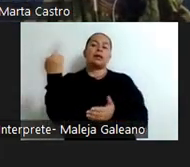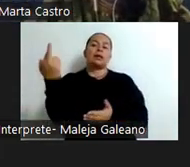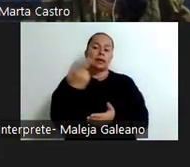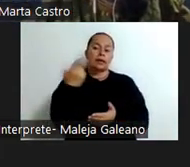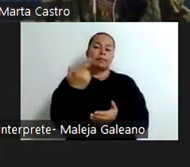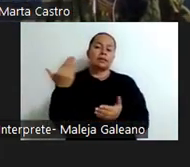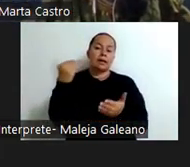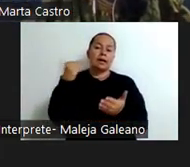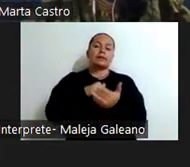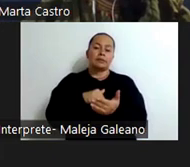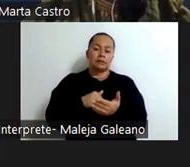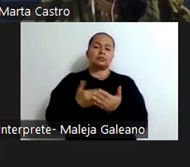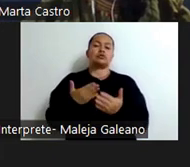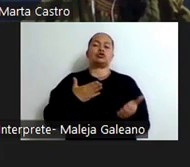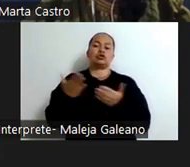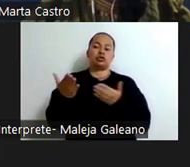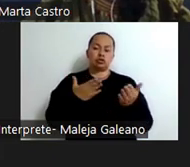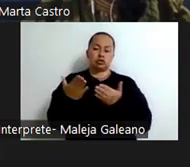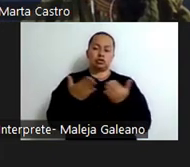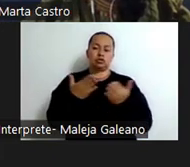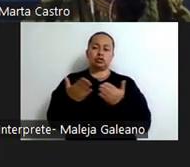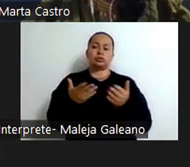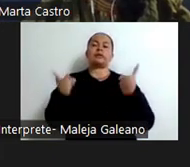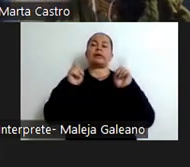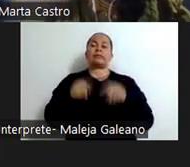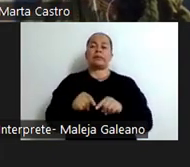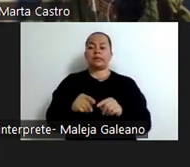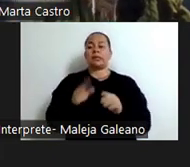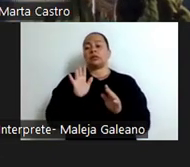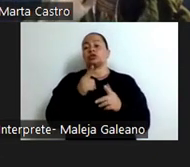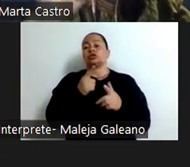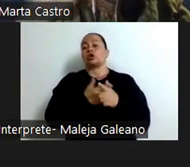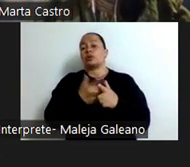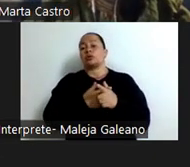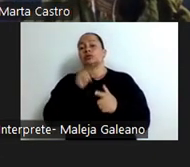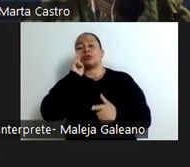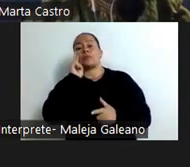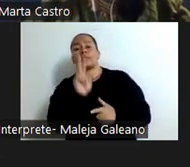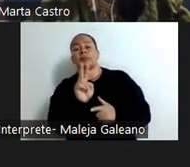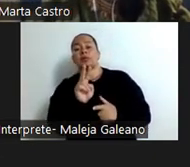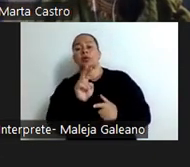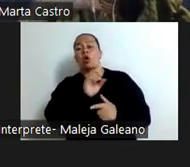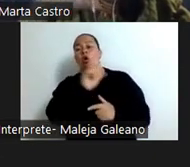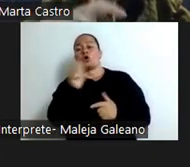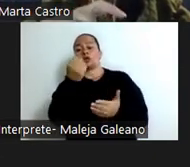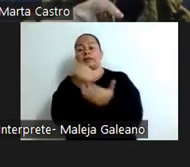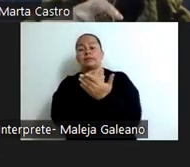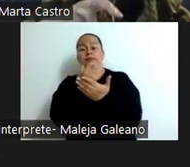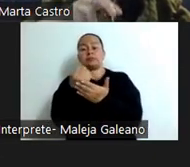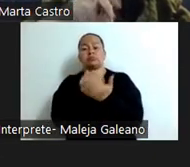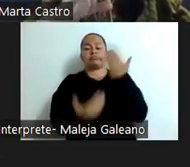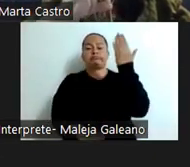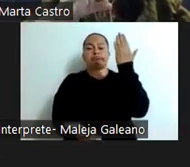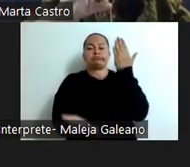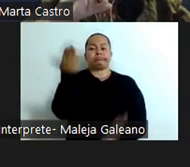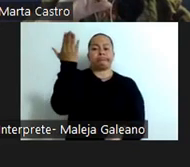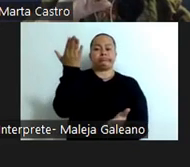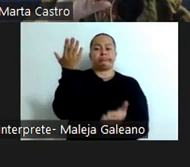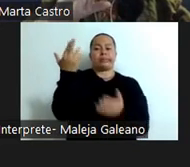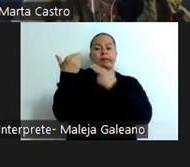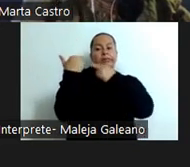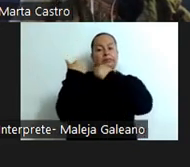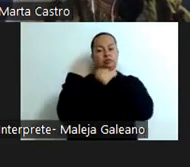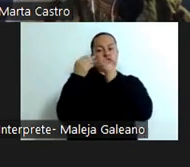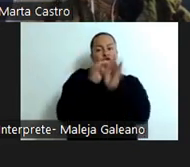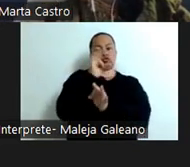además siguiente diapositiva entonces aquí como lo vimos eh Hay un desbalance en las responsabilidades del cuidado hacia las